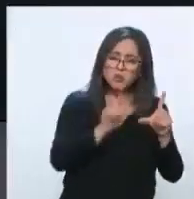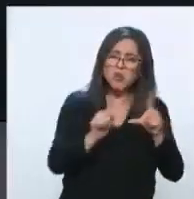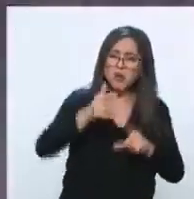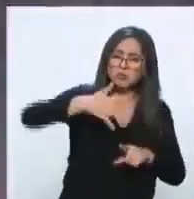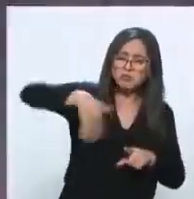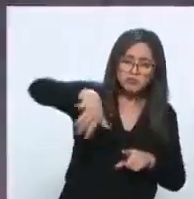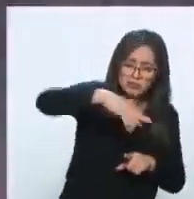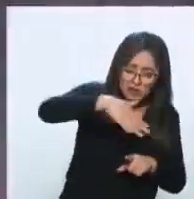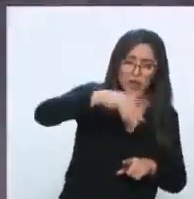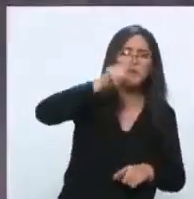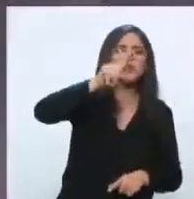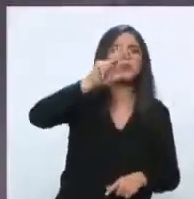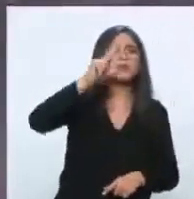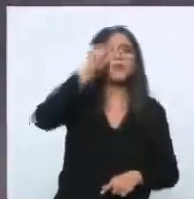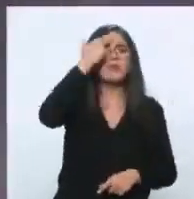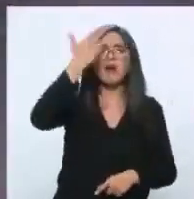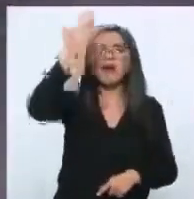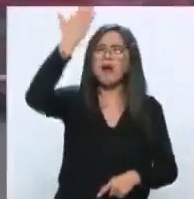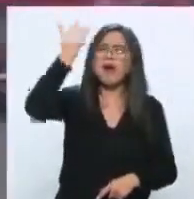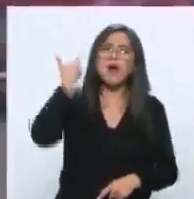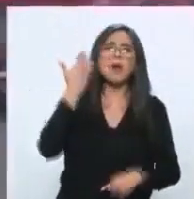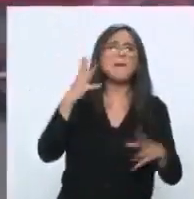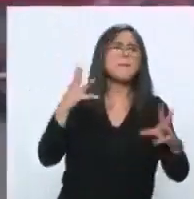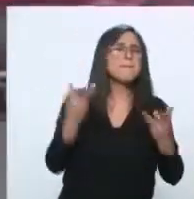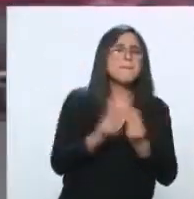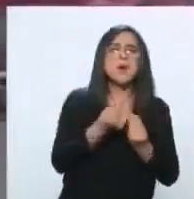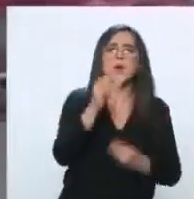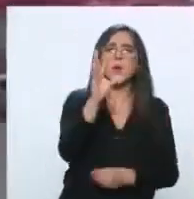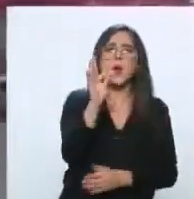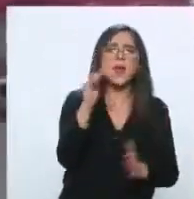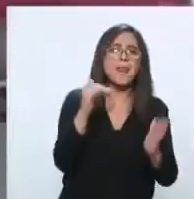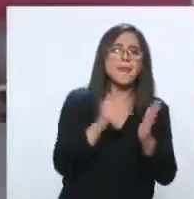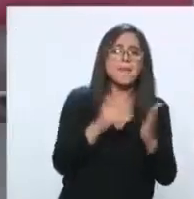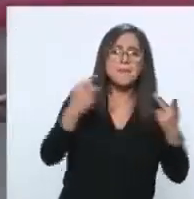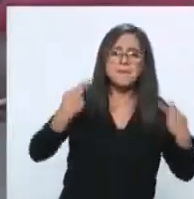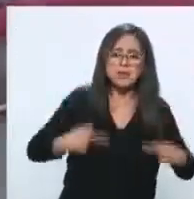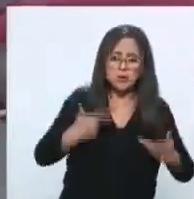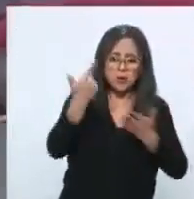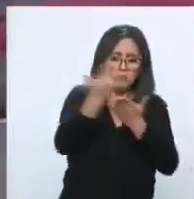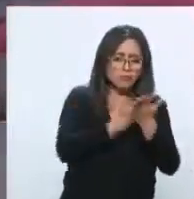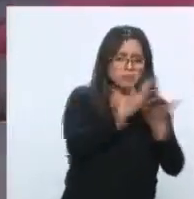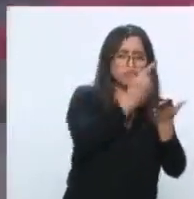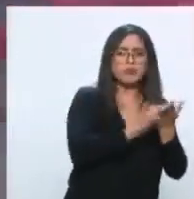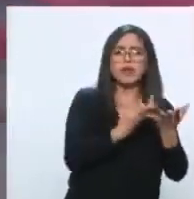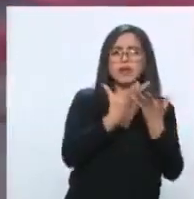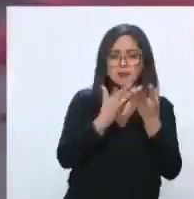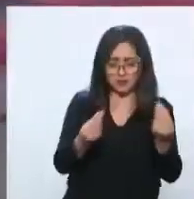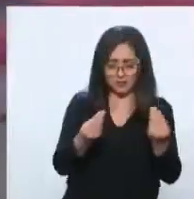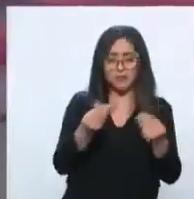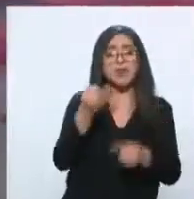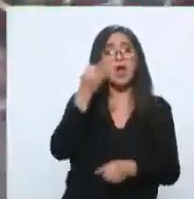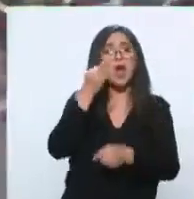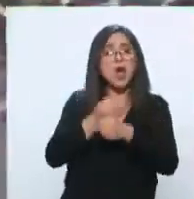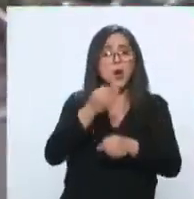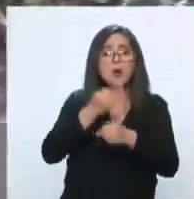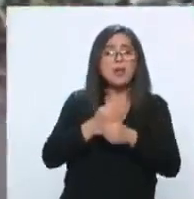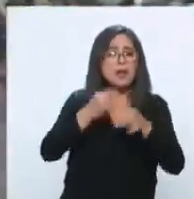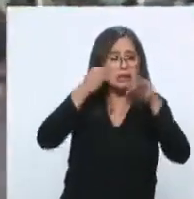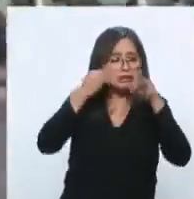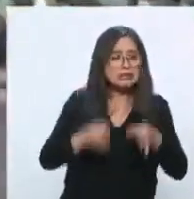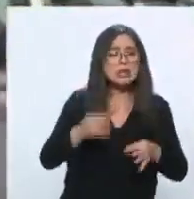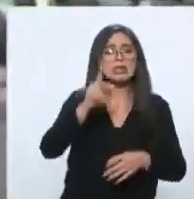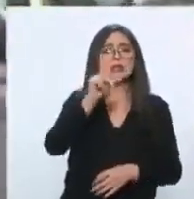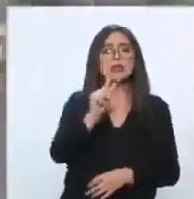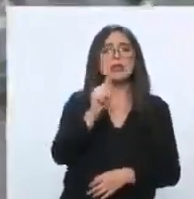una información de cerca de 40,000 personas desaparecidas. Al día de hoy tenemos reportadas como desaparecidas